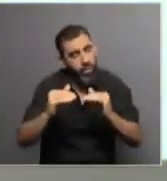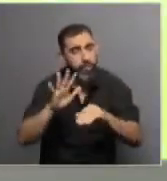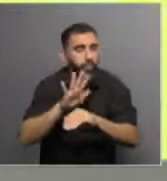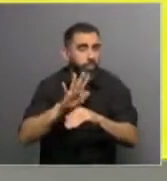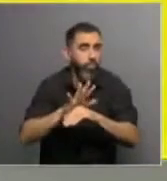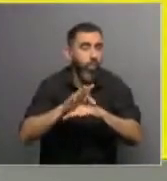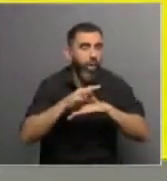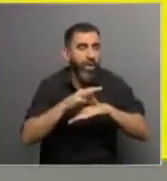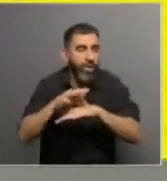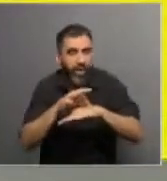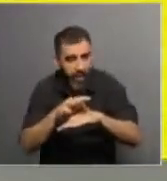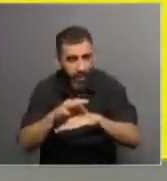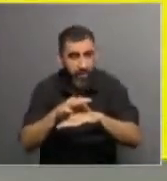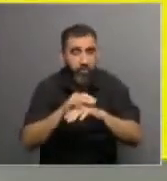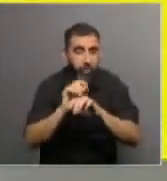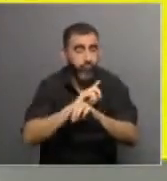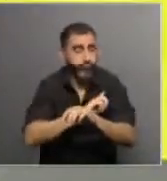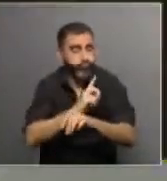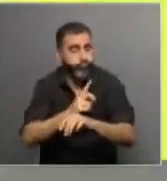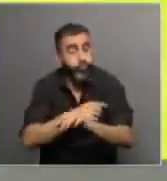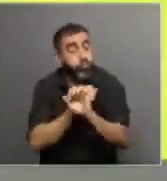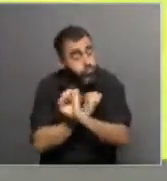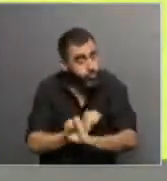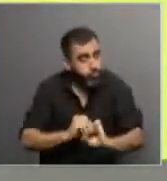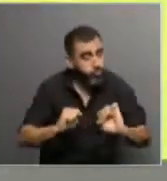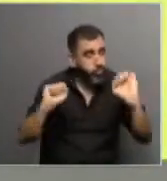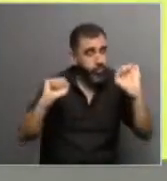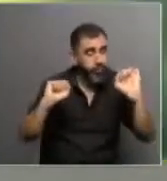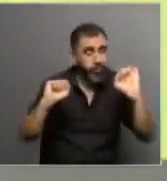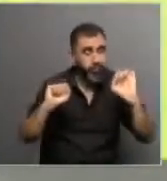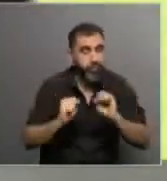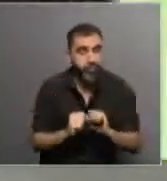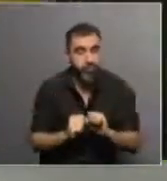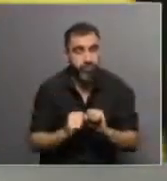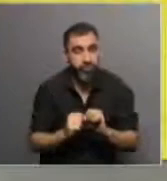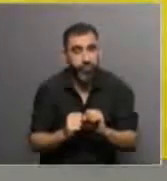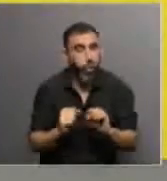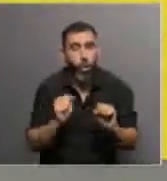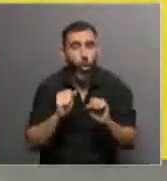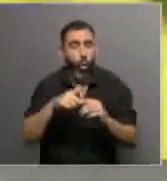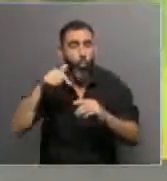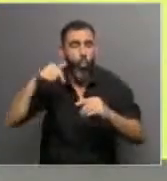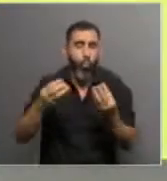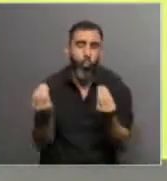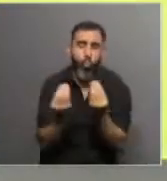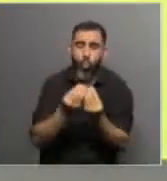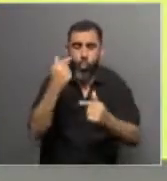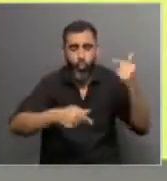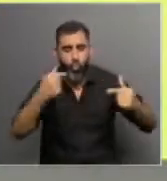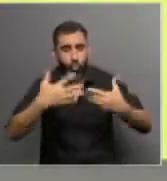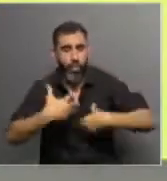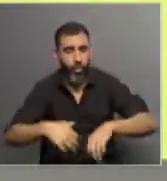guías para potenciales, no digo yacimientos, porque sería mucha